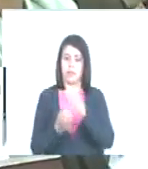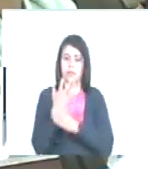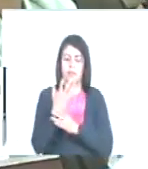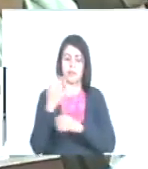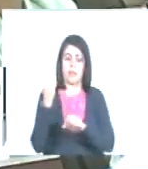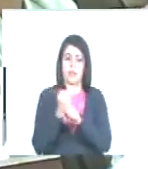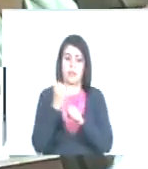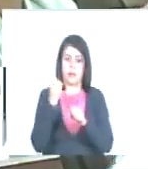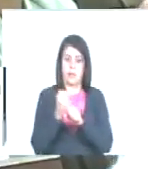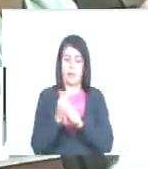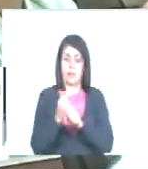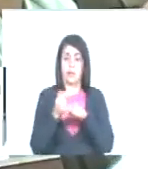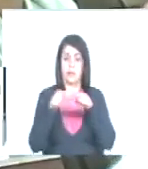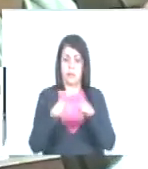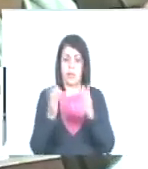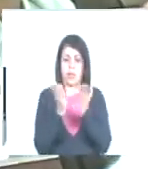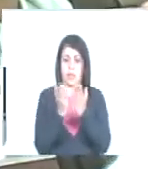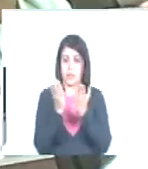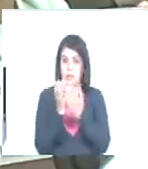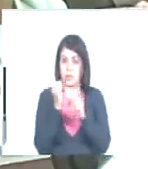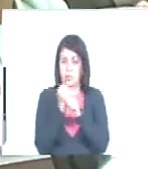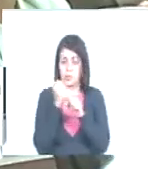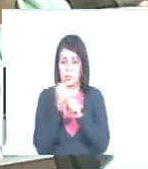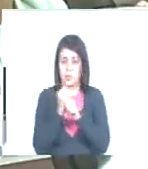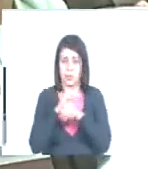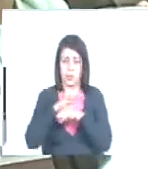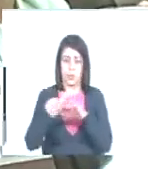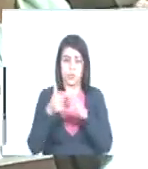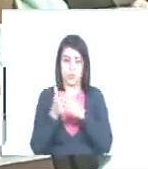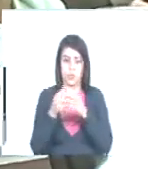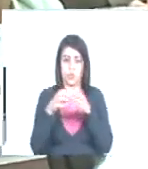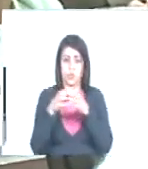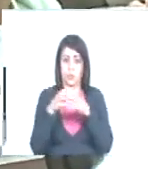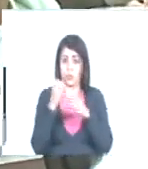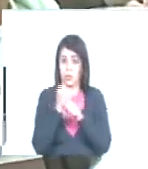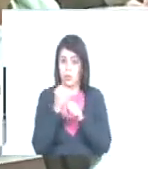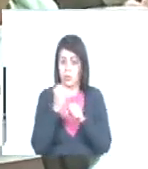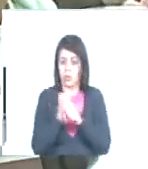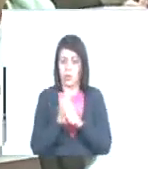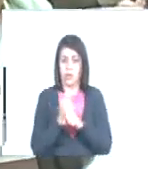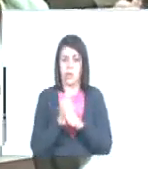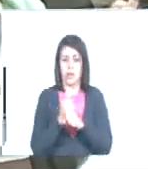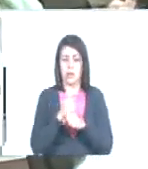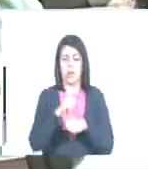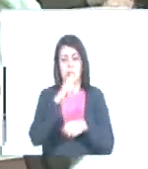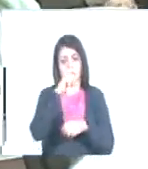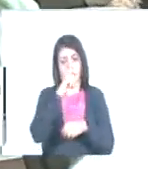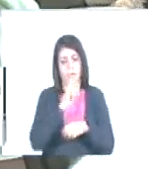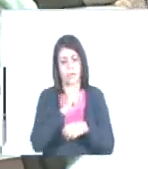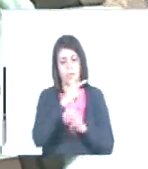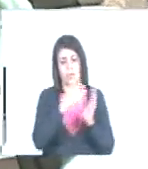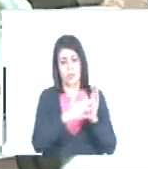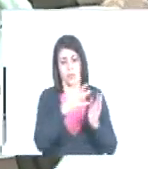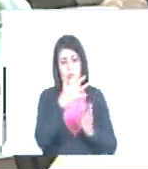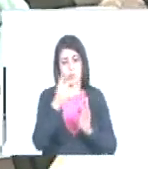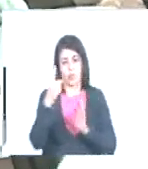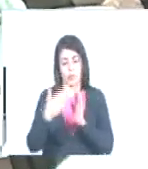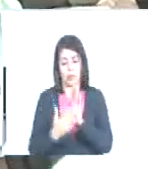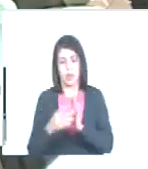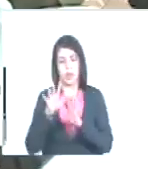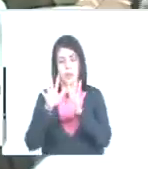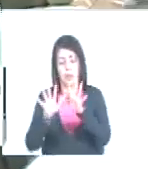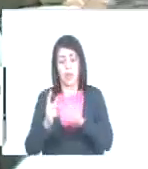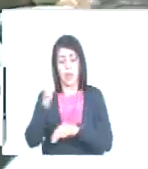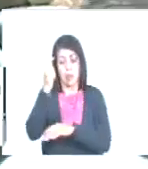Fundación de Trabajadores de la Clase Obrera. Aparte de ello, fue diputado en el 2005-2010 y